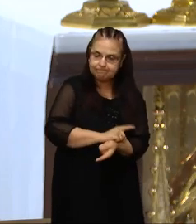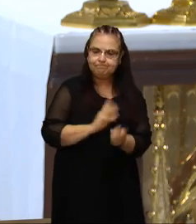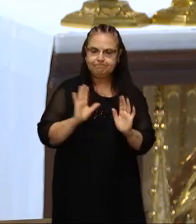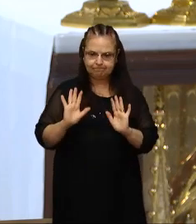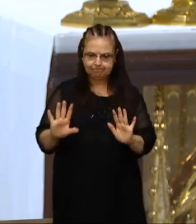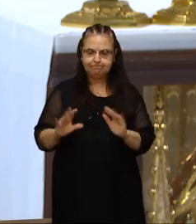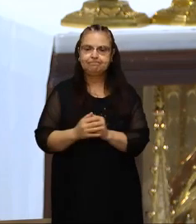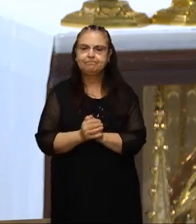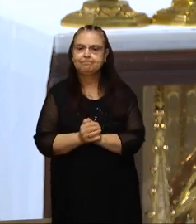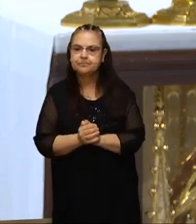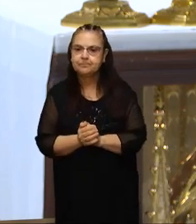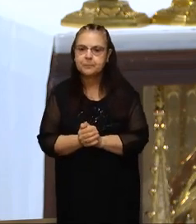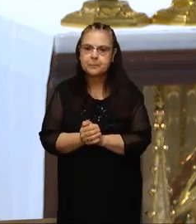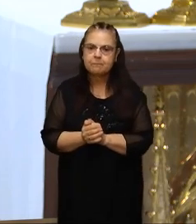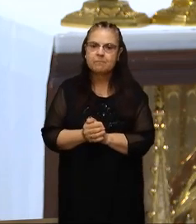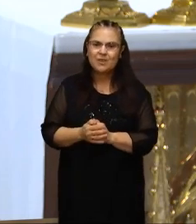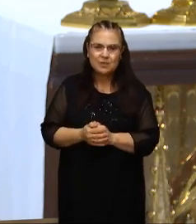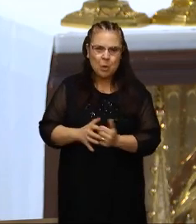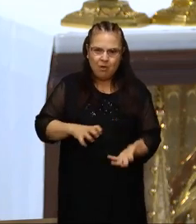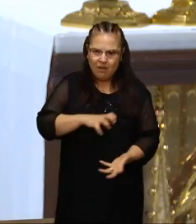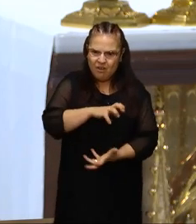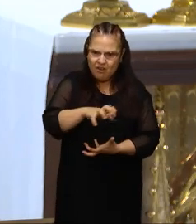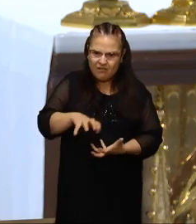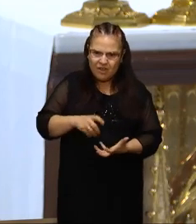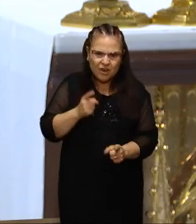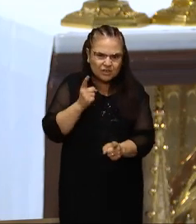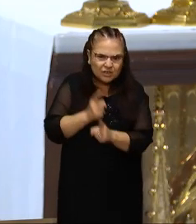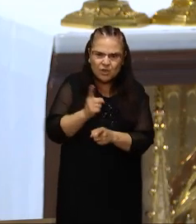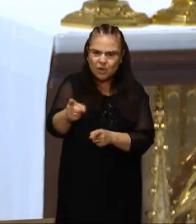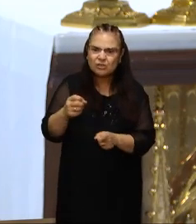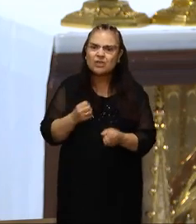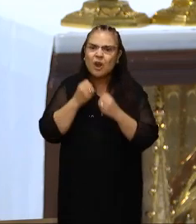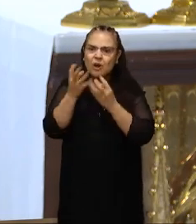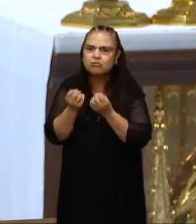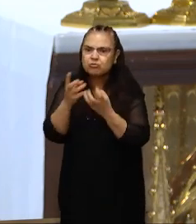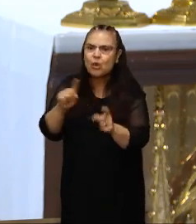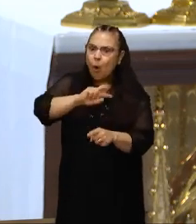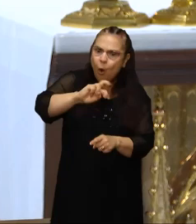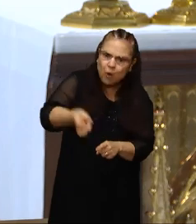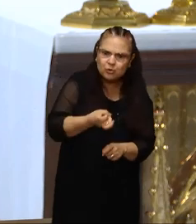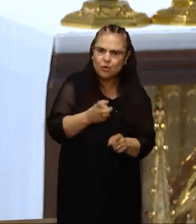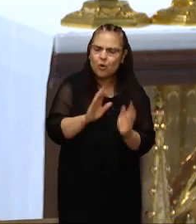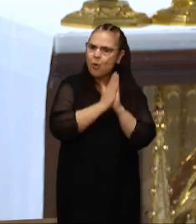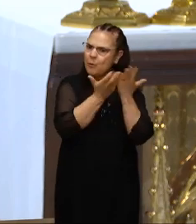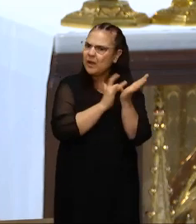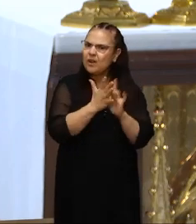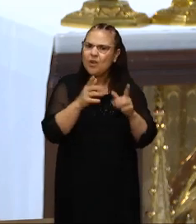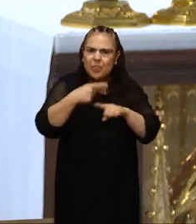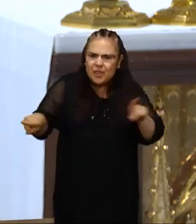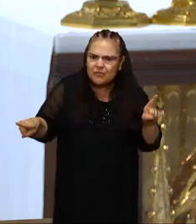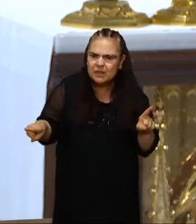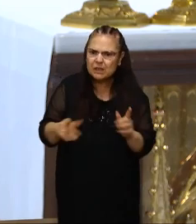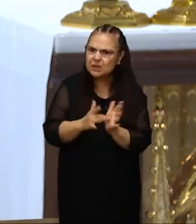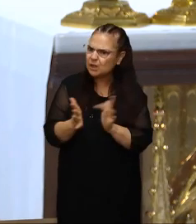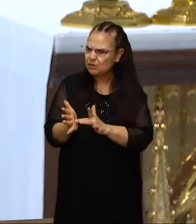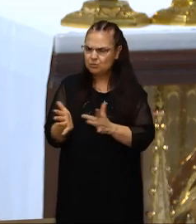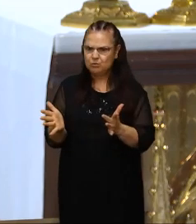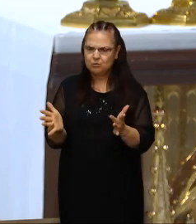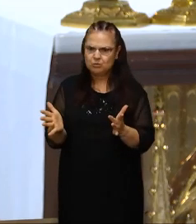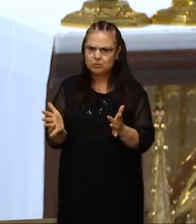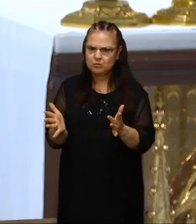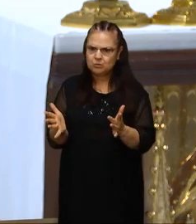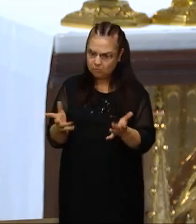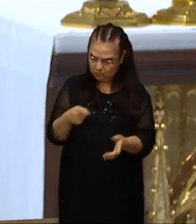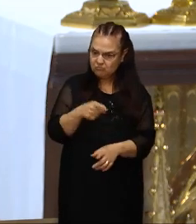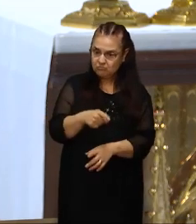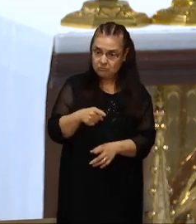Se pone violento contra aquellos que han predicado otro Evangelio distinto al de Jesucristo.